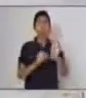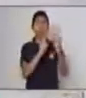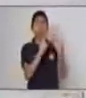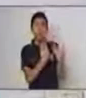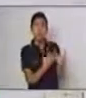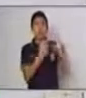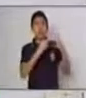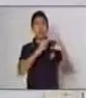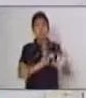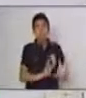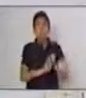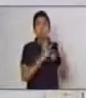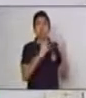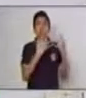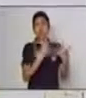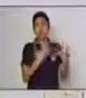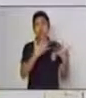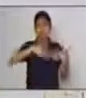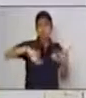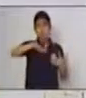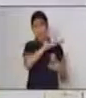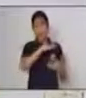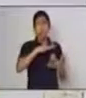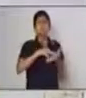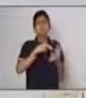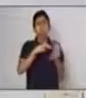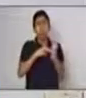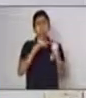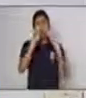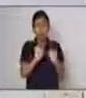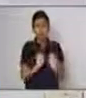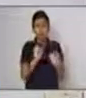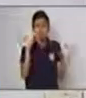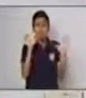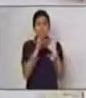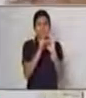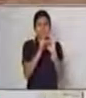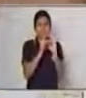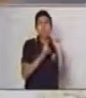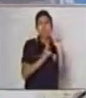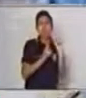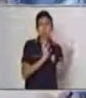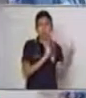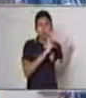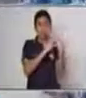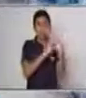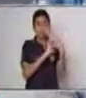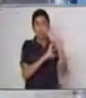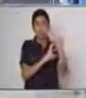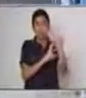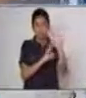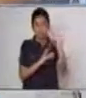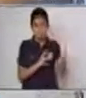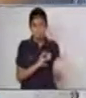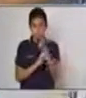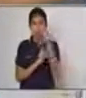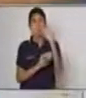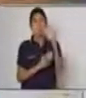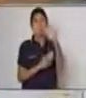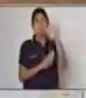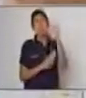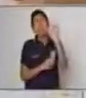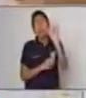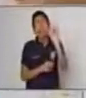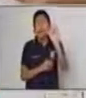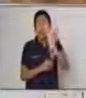6, 8, 10, son todos múltiplos de 2. Y aquí 0, 3, 6,